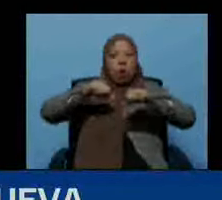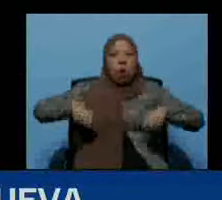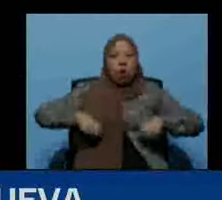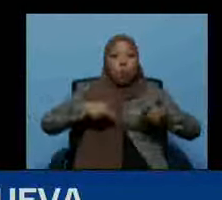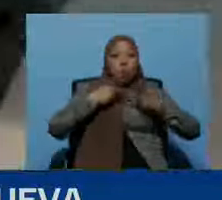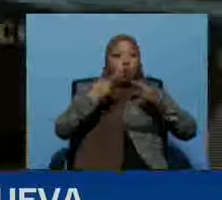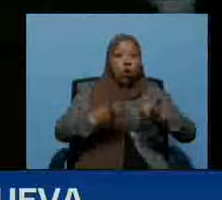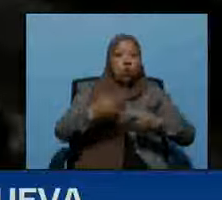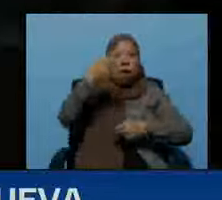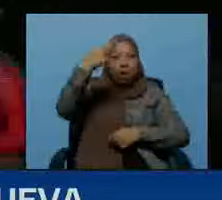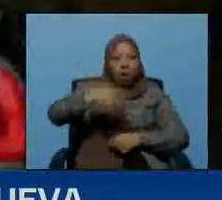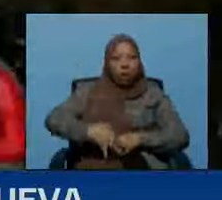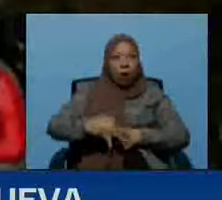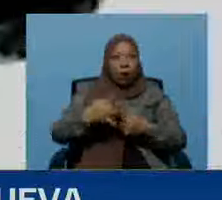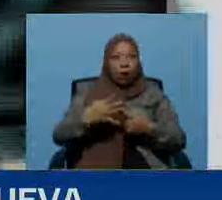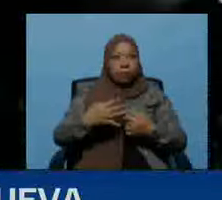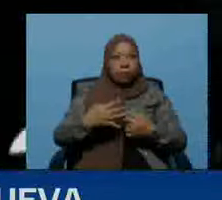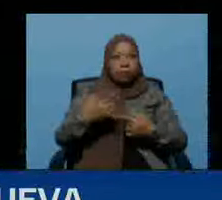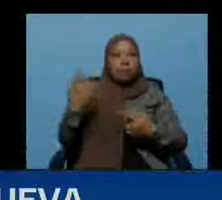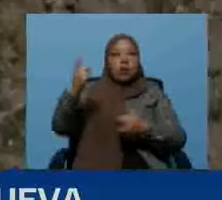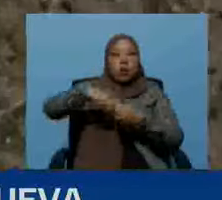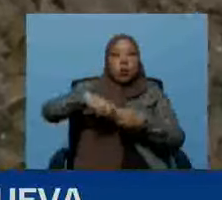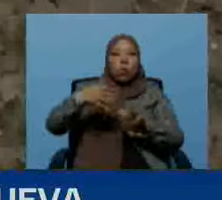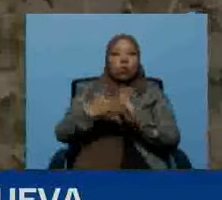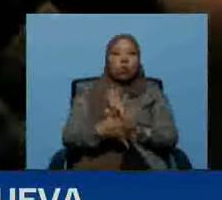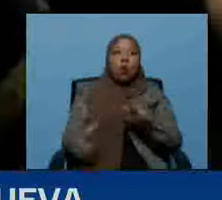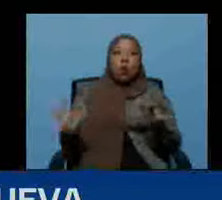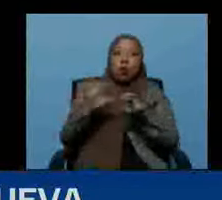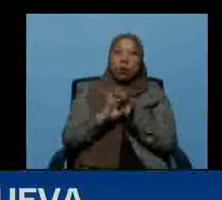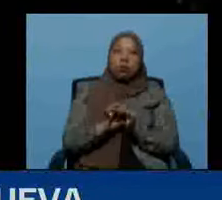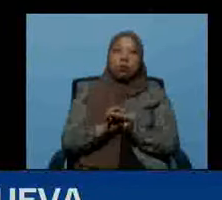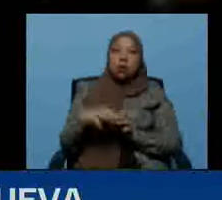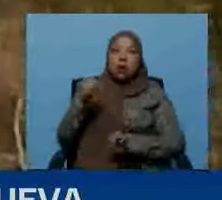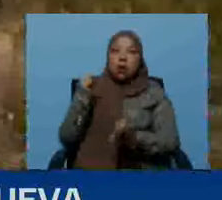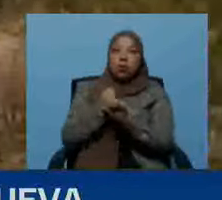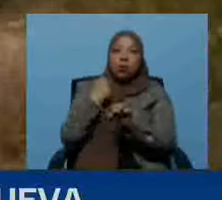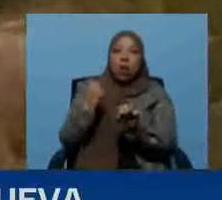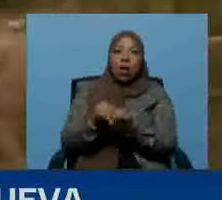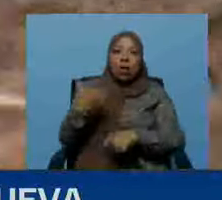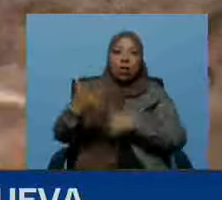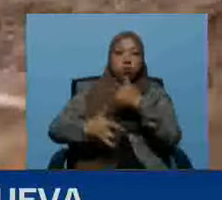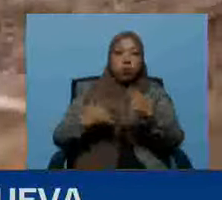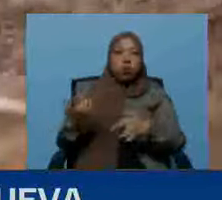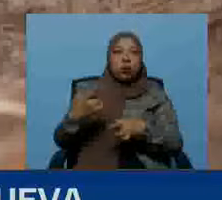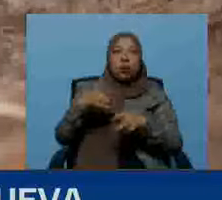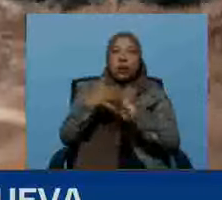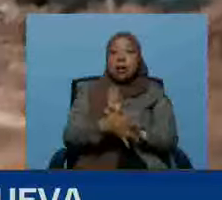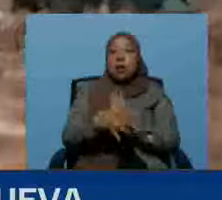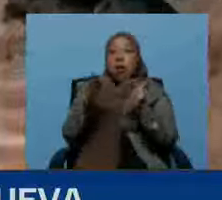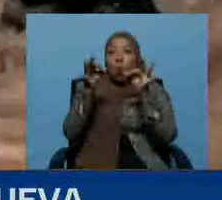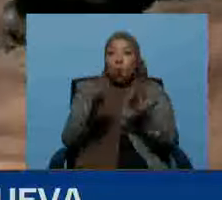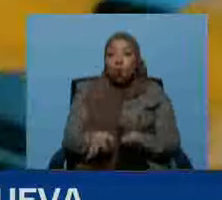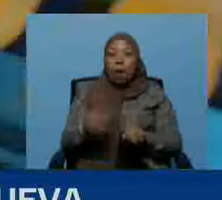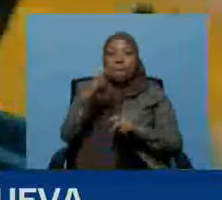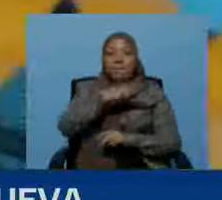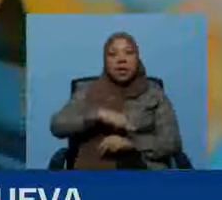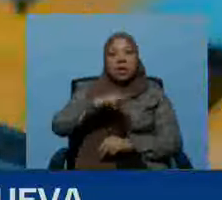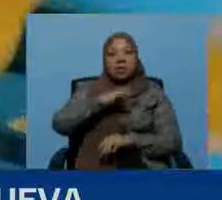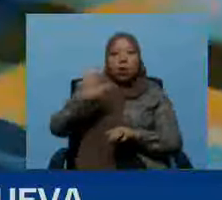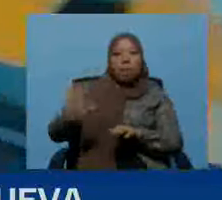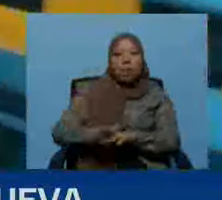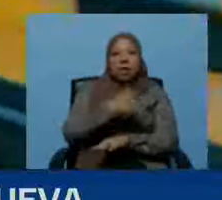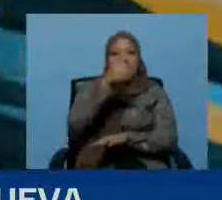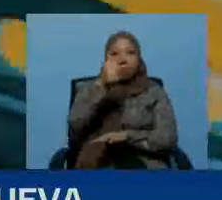inquebrantable pertenecemos a esta gran unidad de empleo estratégico, la cual cumple como misión